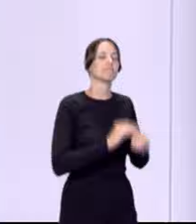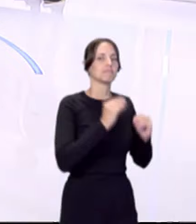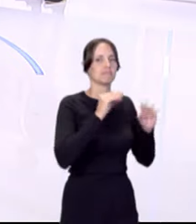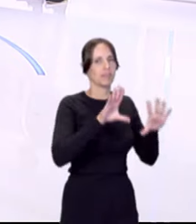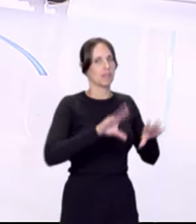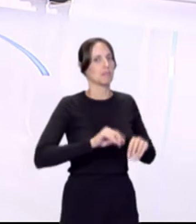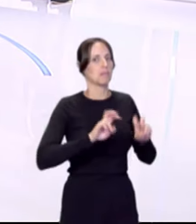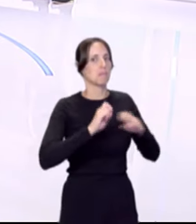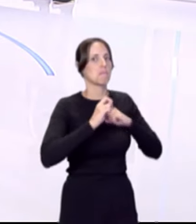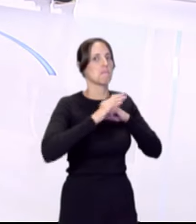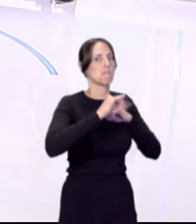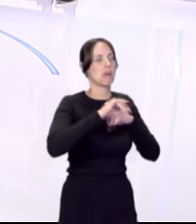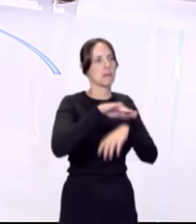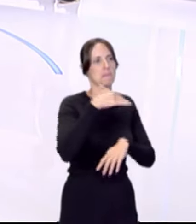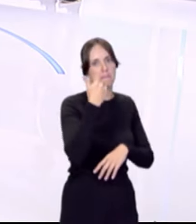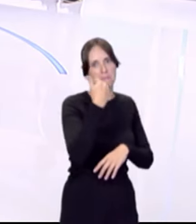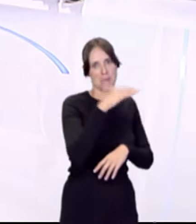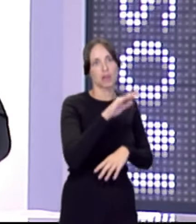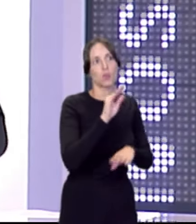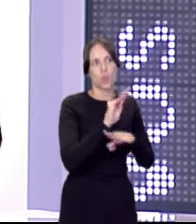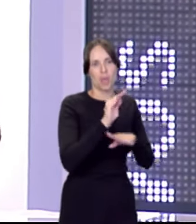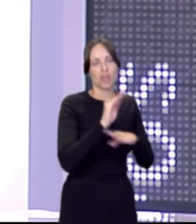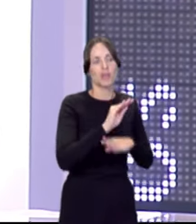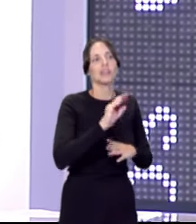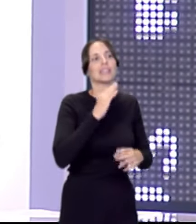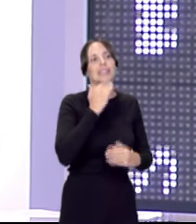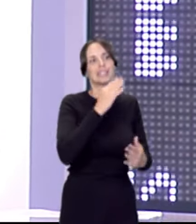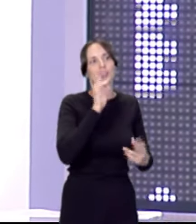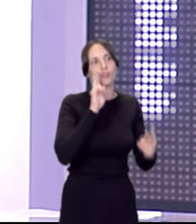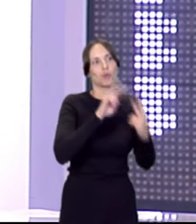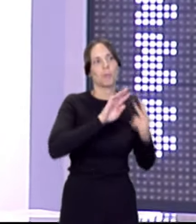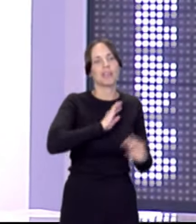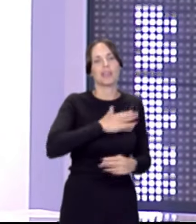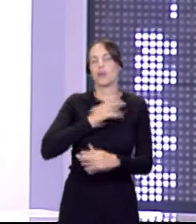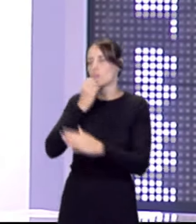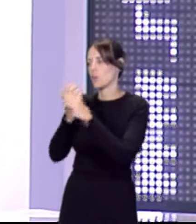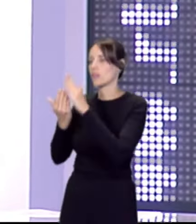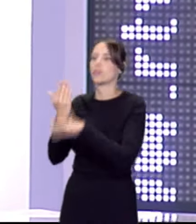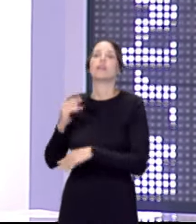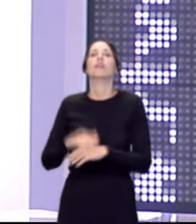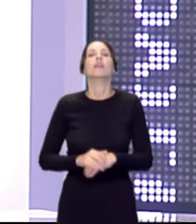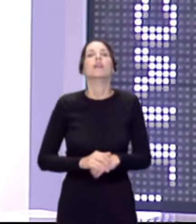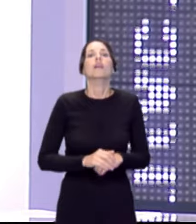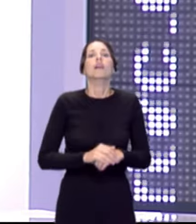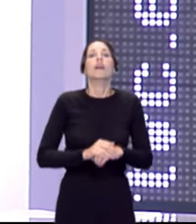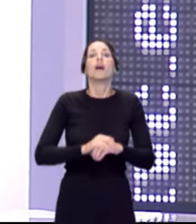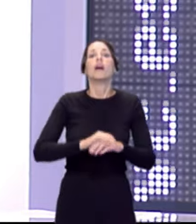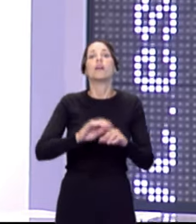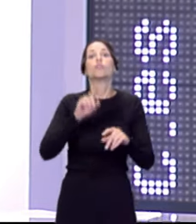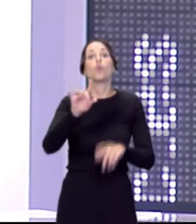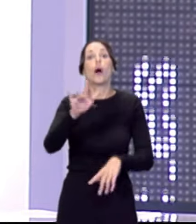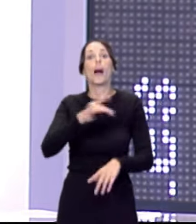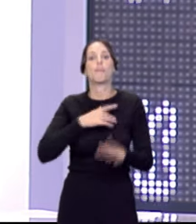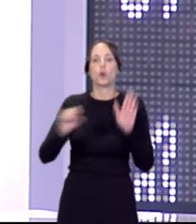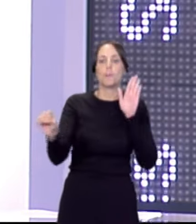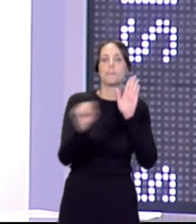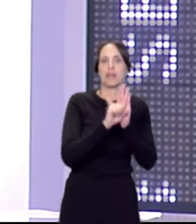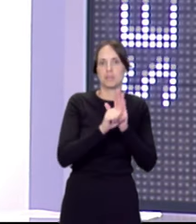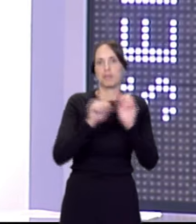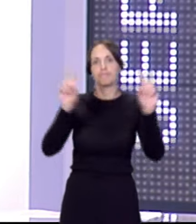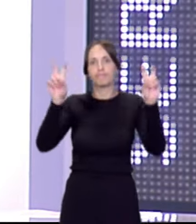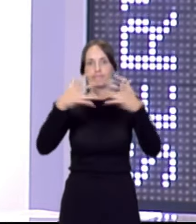Edgar Cedrés. Hasta mañana. Buenos días. Vamos a hablarles de otras cuestiones. Plasma tu amor es un eslogan, el de la primera campaña que lanza el Instituto Canario